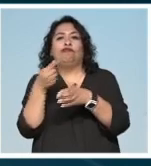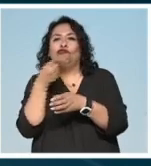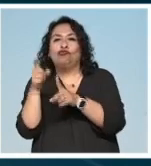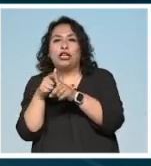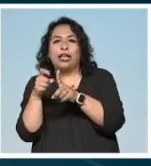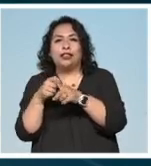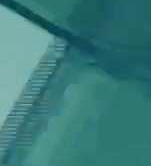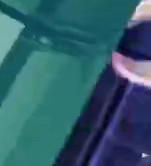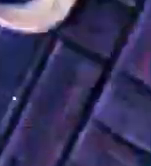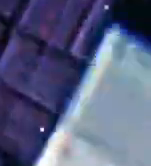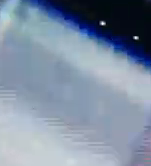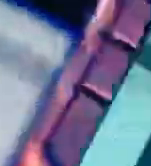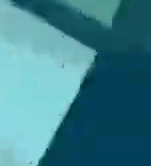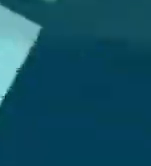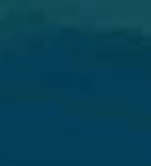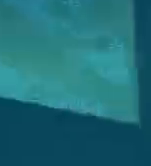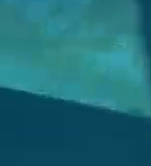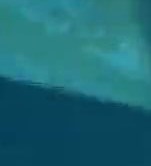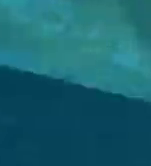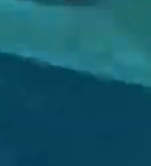animación.